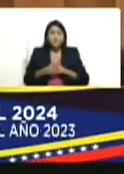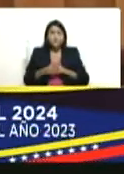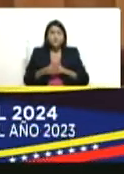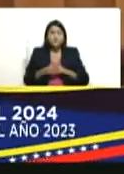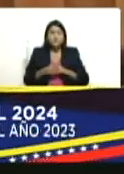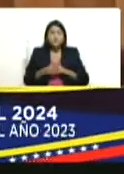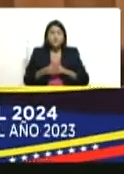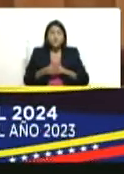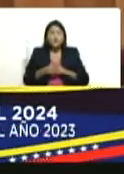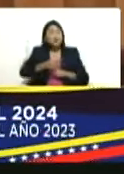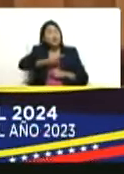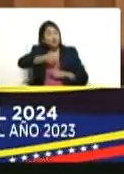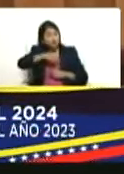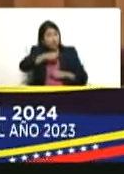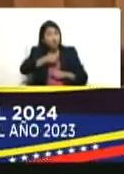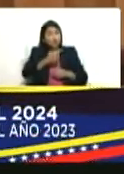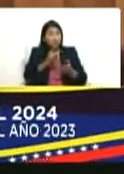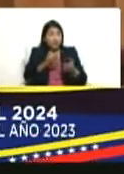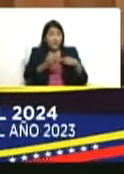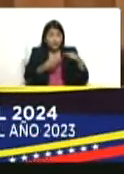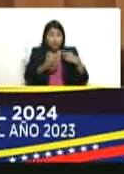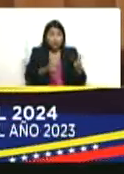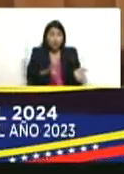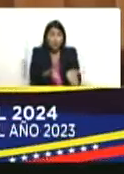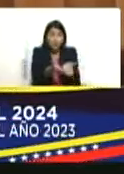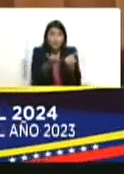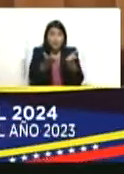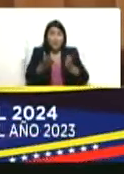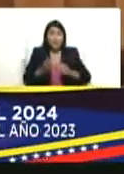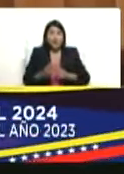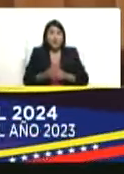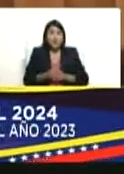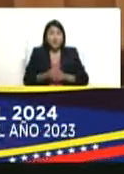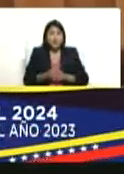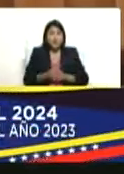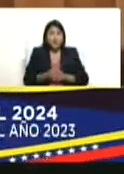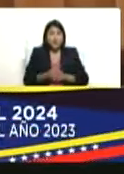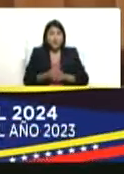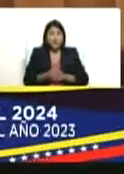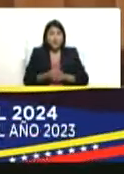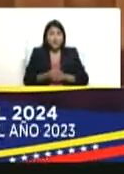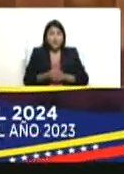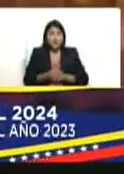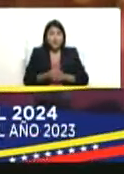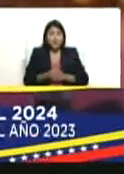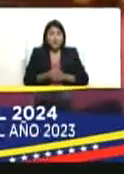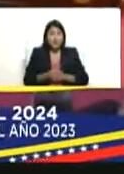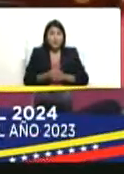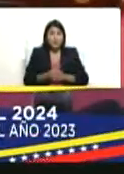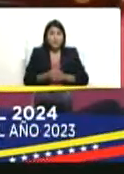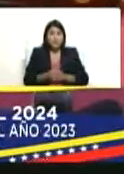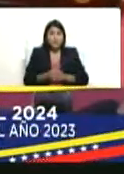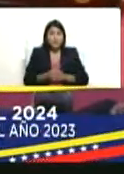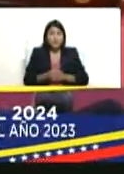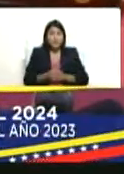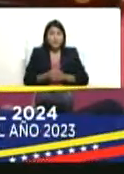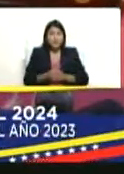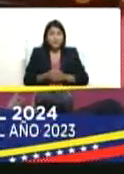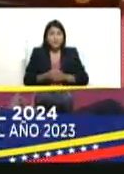promovido por nosotros, por la revolución bolivariana, por el gobierno bolivariano,